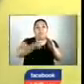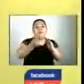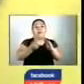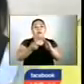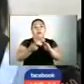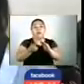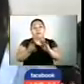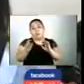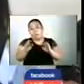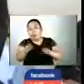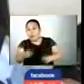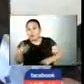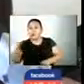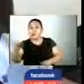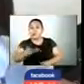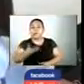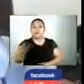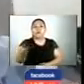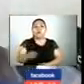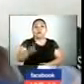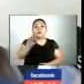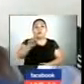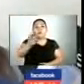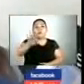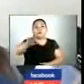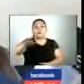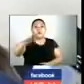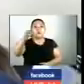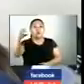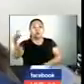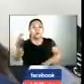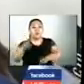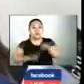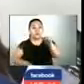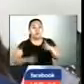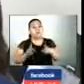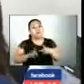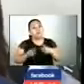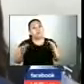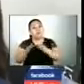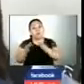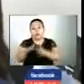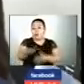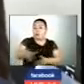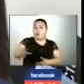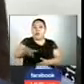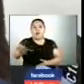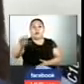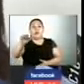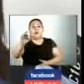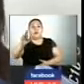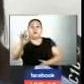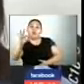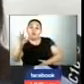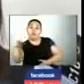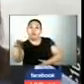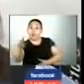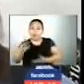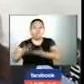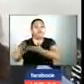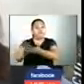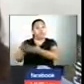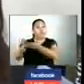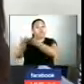esperamos poder tener una inversión de 15 millones. Llevamos también proyectos de vivienda en toda la zona de Surf City para poder apoyar a toda esa